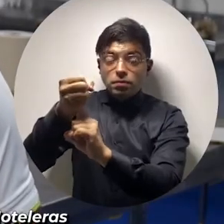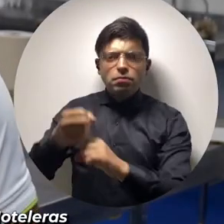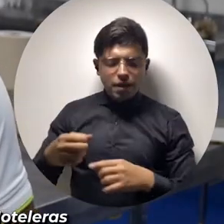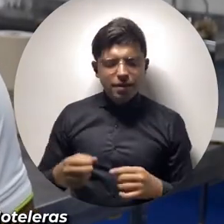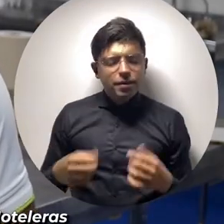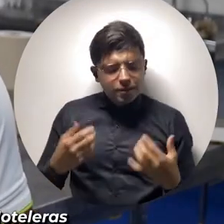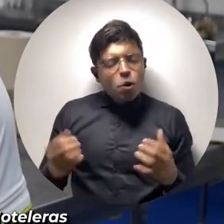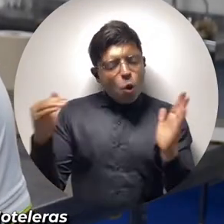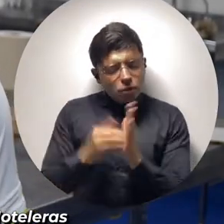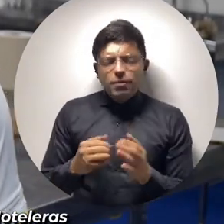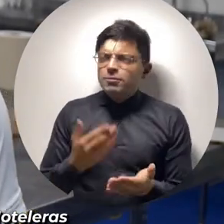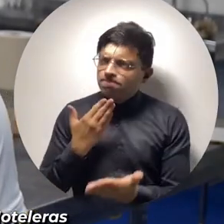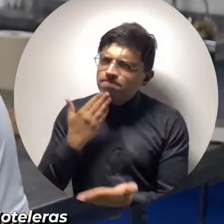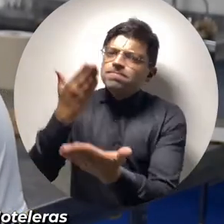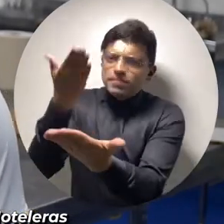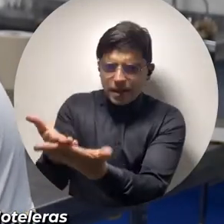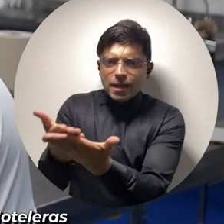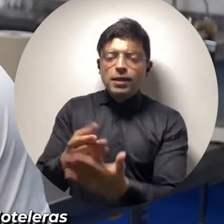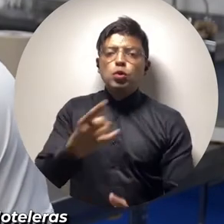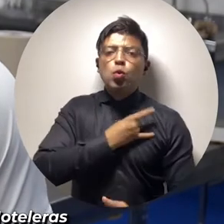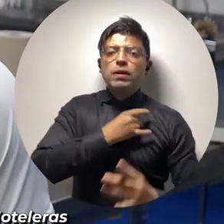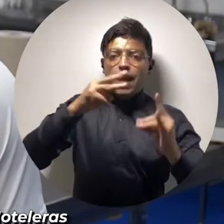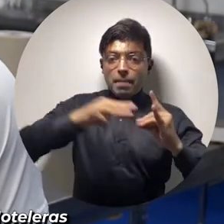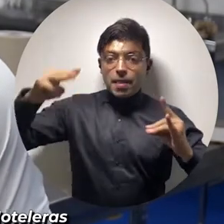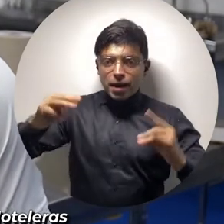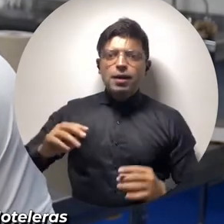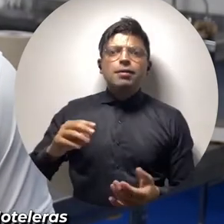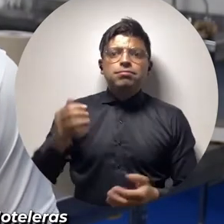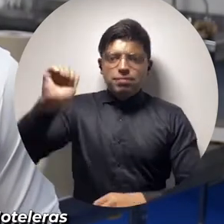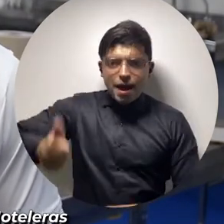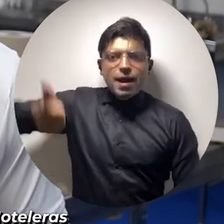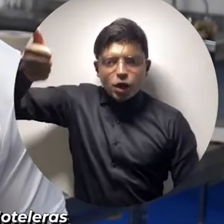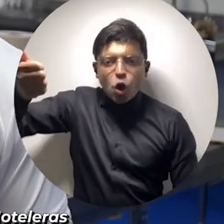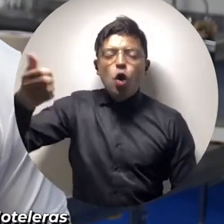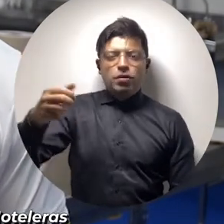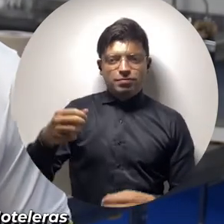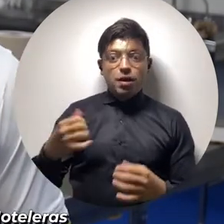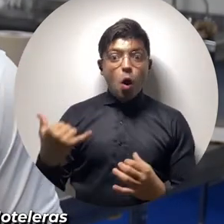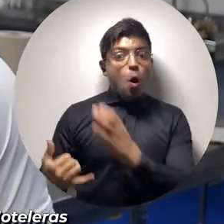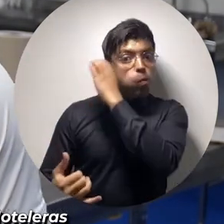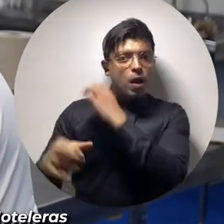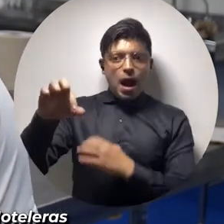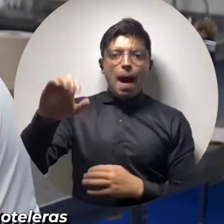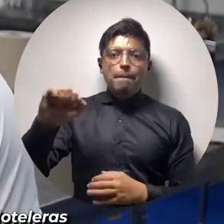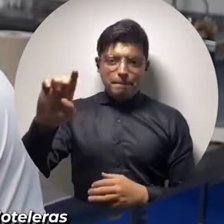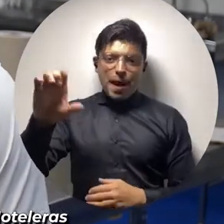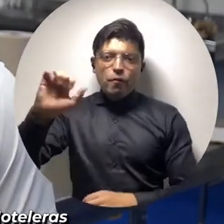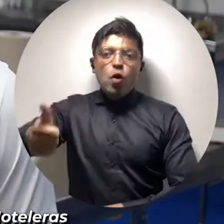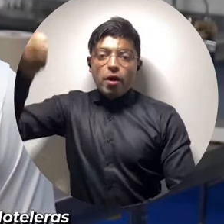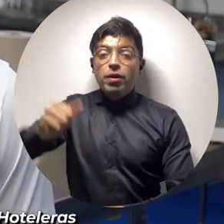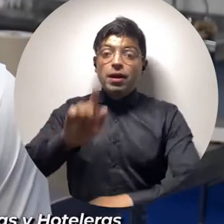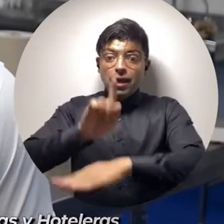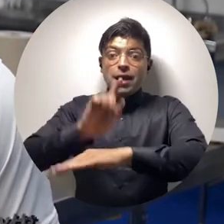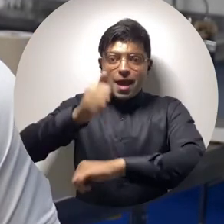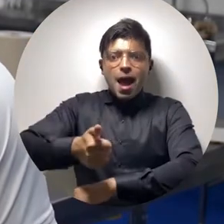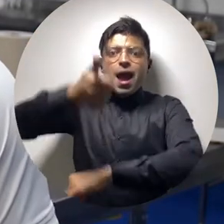eso nuevamente extendemos esos agradecimientos a la universidad del magdalena a la rectoría actual del doctor pablo verás a la cara las